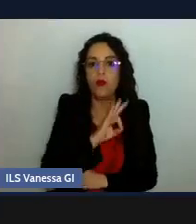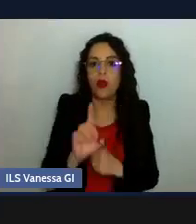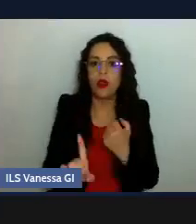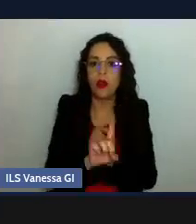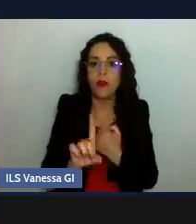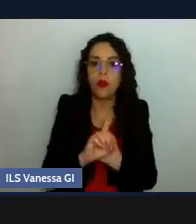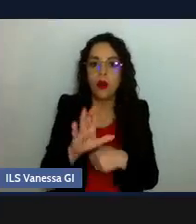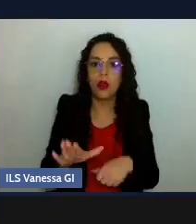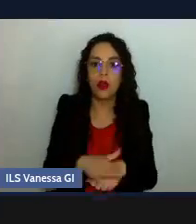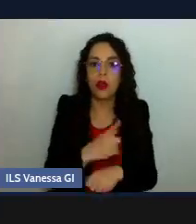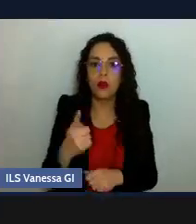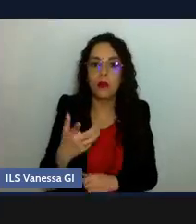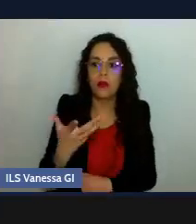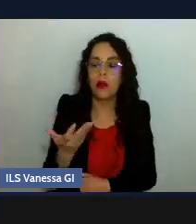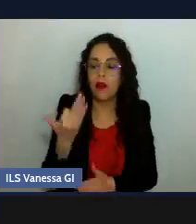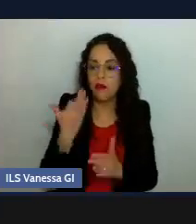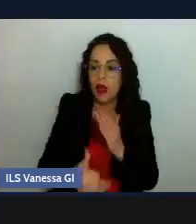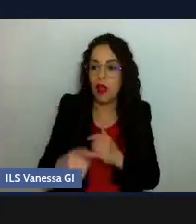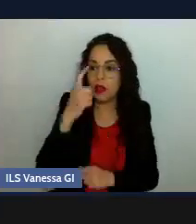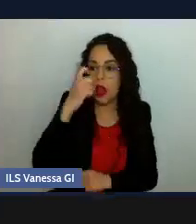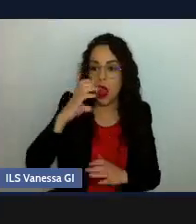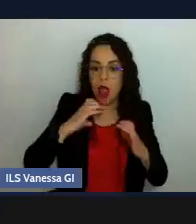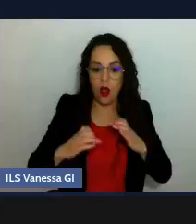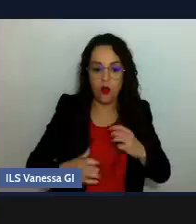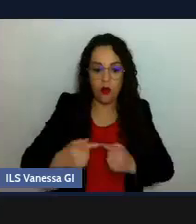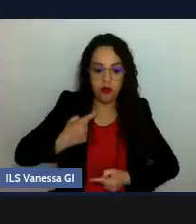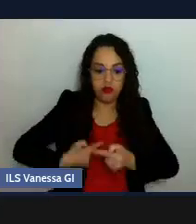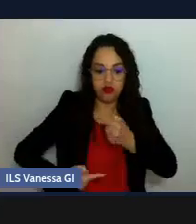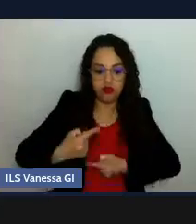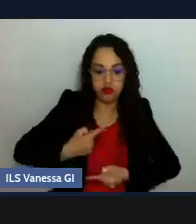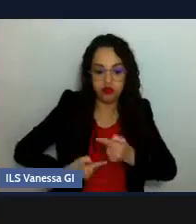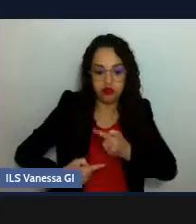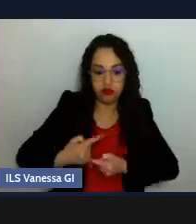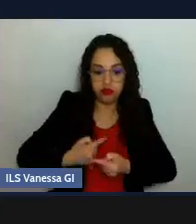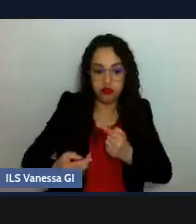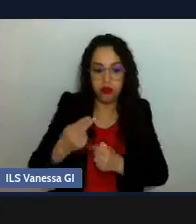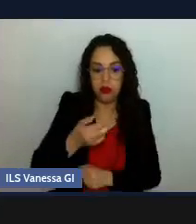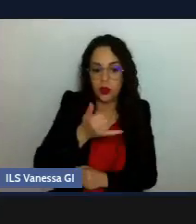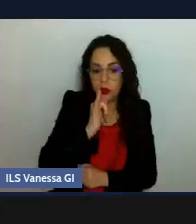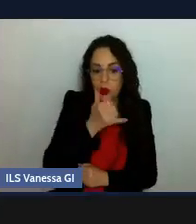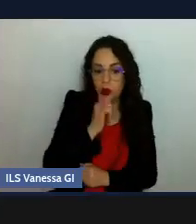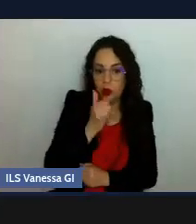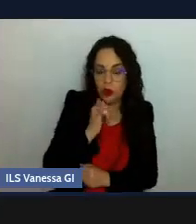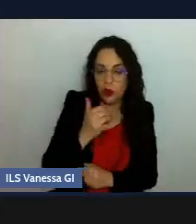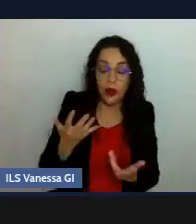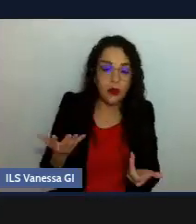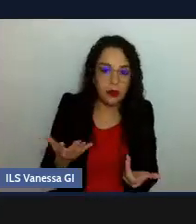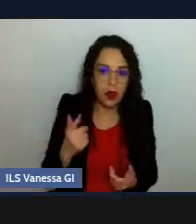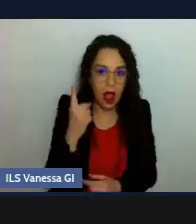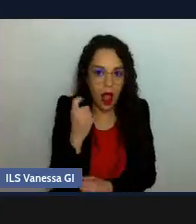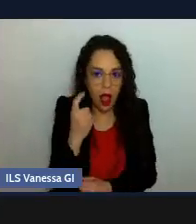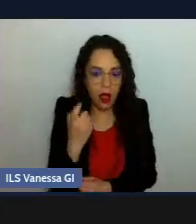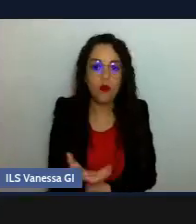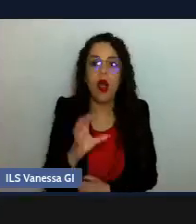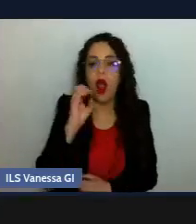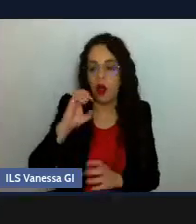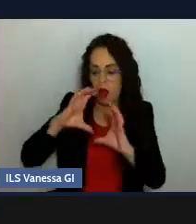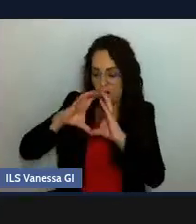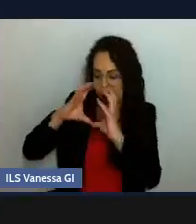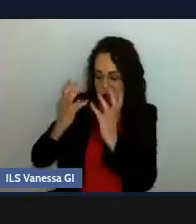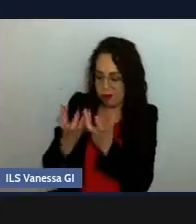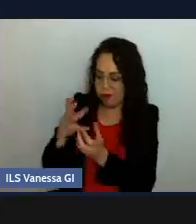el ambiente es uno de los temas que se está retomando muy, pero muy importante. Como saben, está el cambio climático. Entonces,